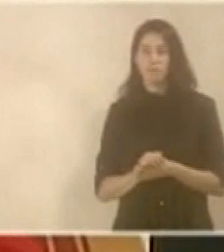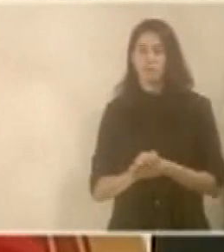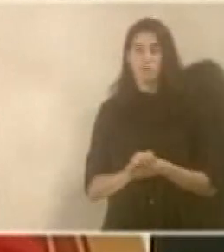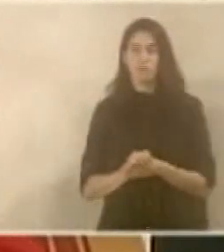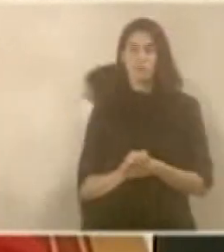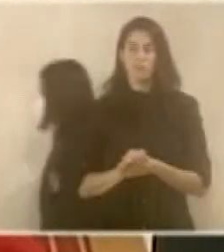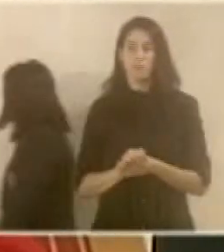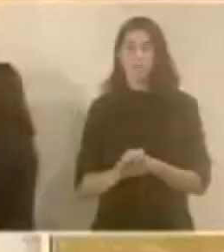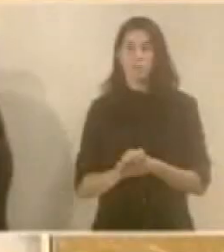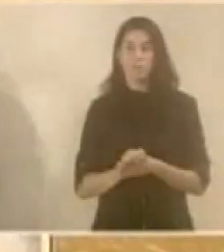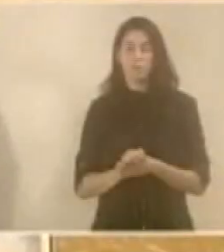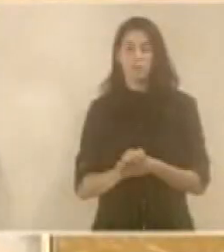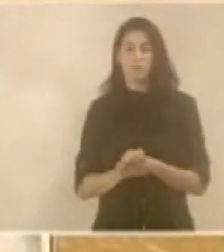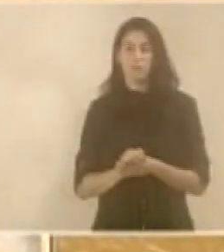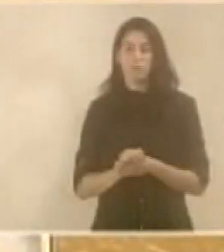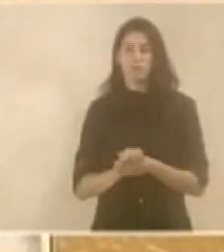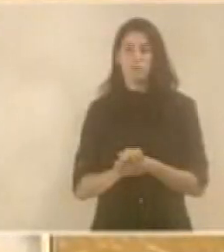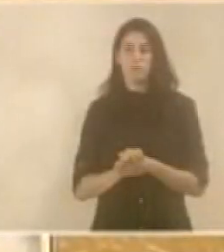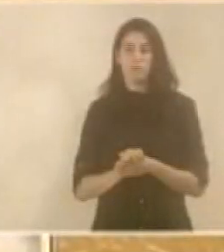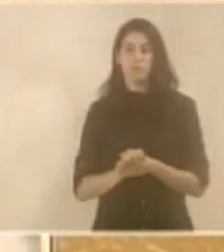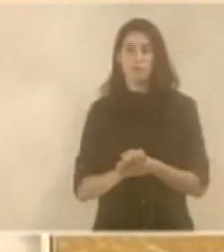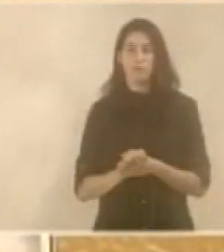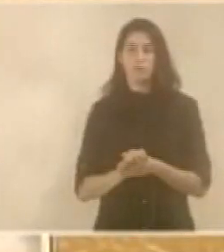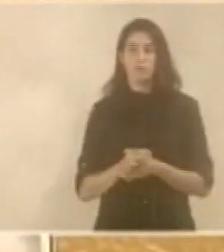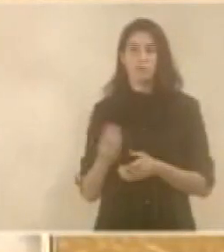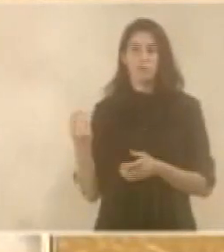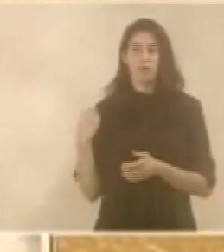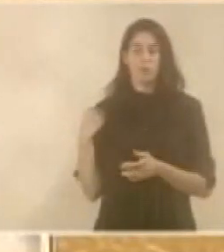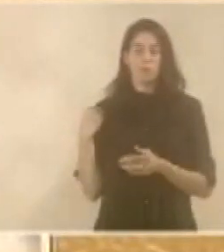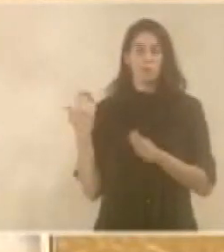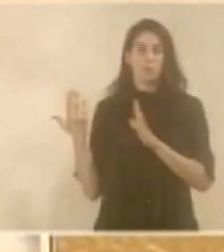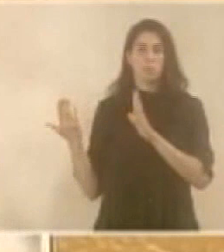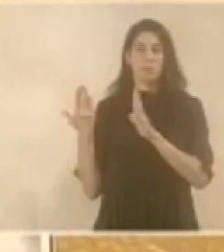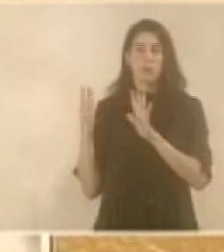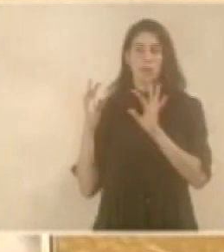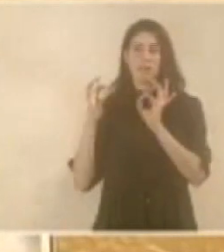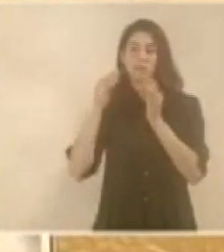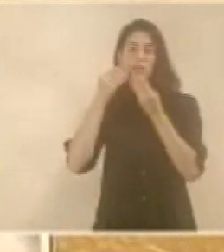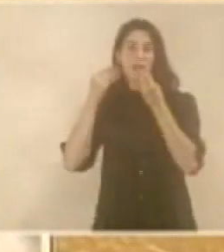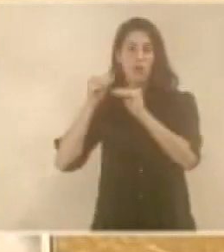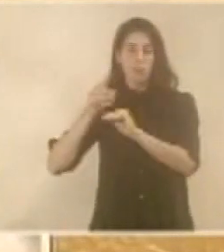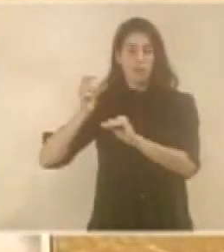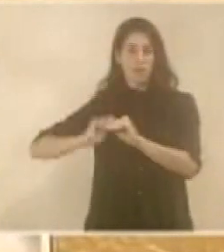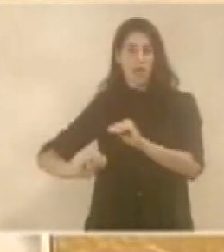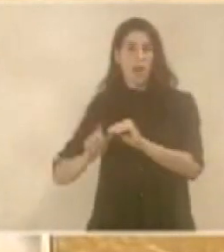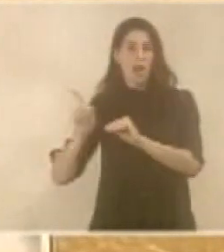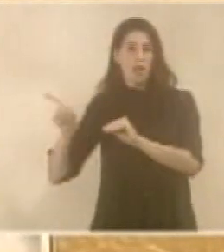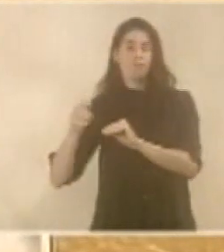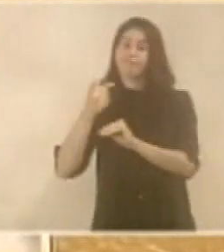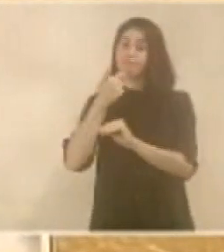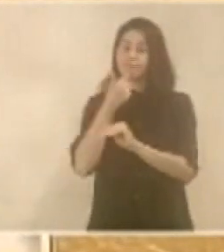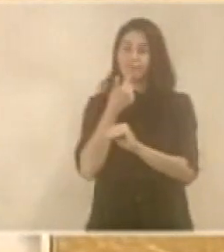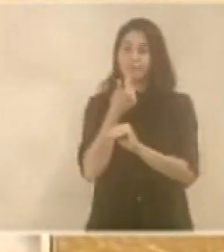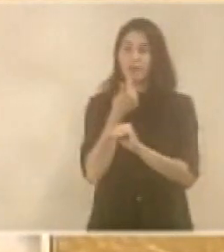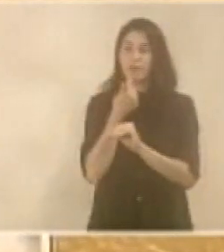fue cómplice de este exterminio. El historiador José Álvarez Junco ha llegado a afirmar que Riego fue convertido en un